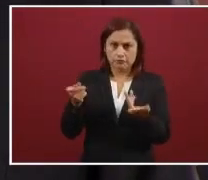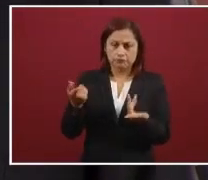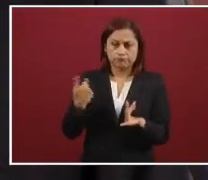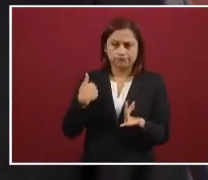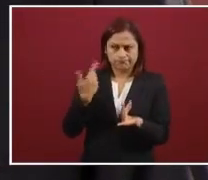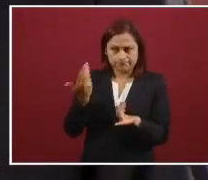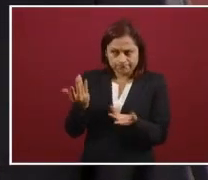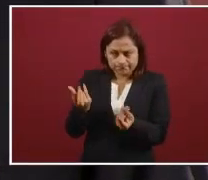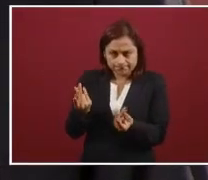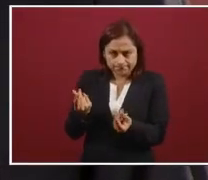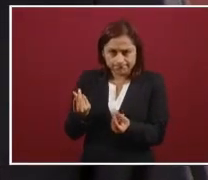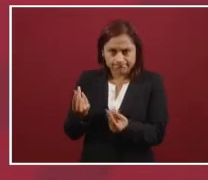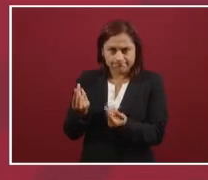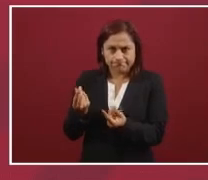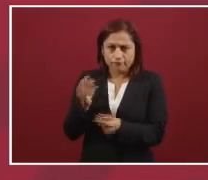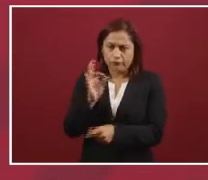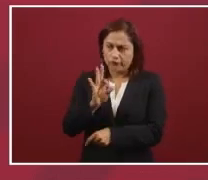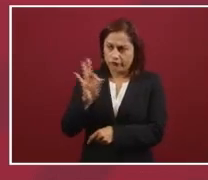día.